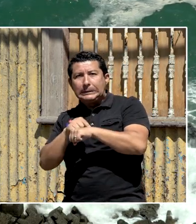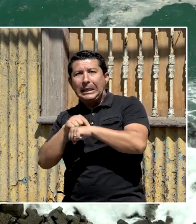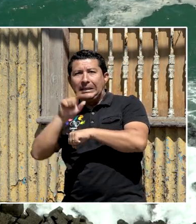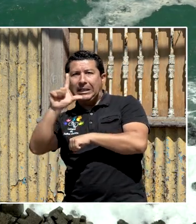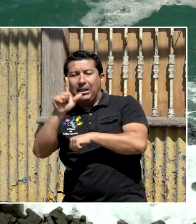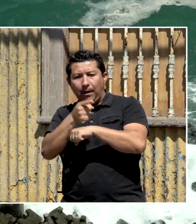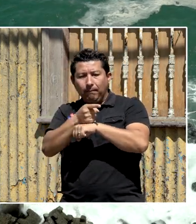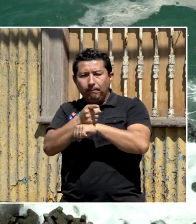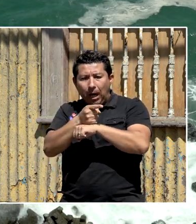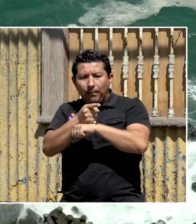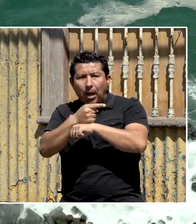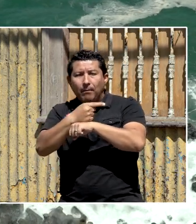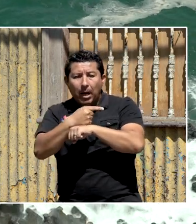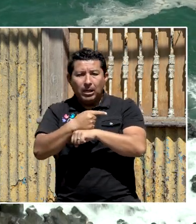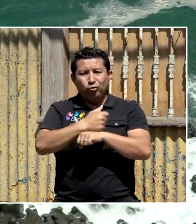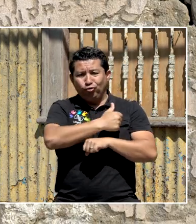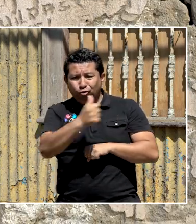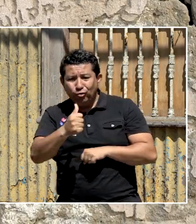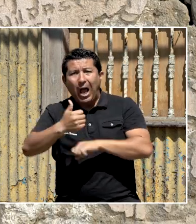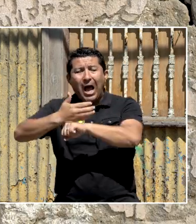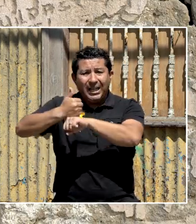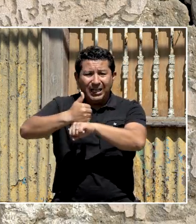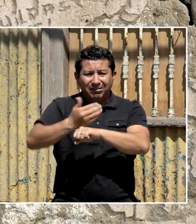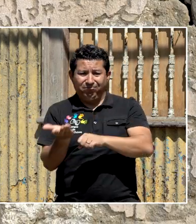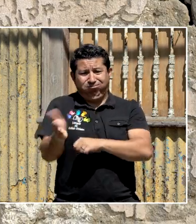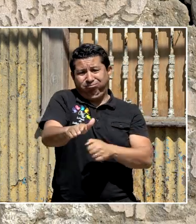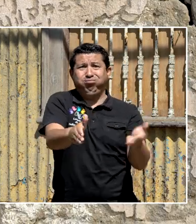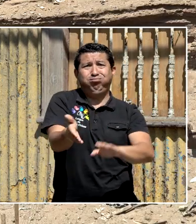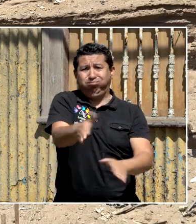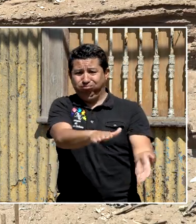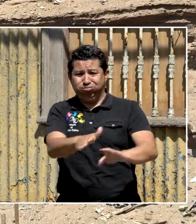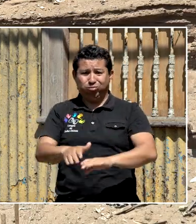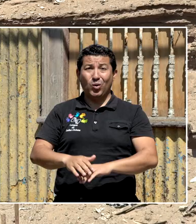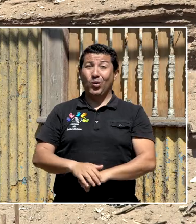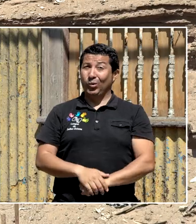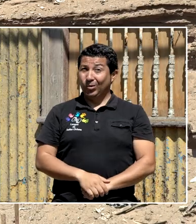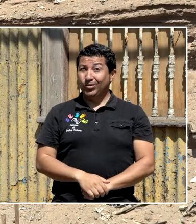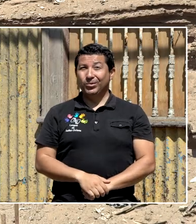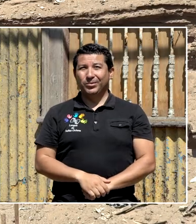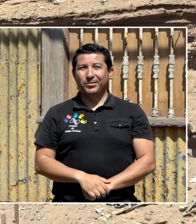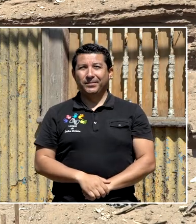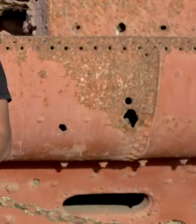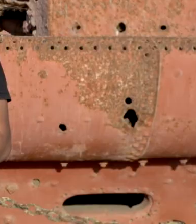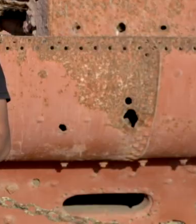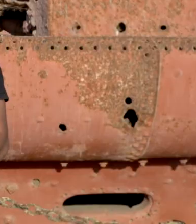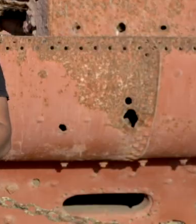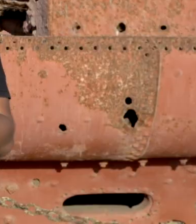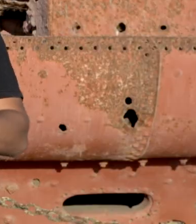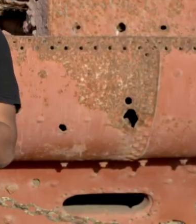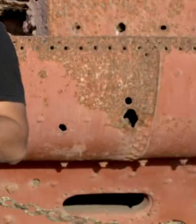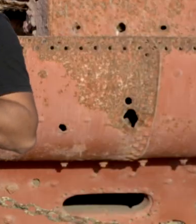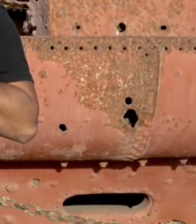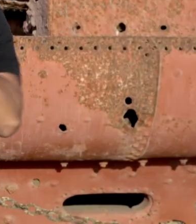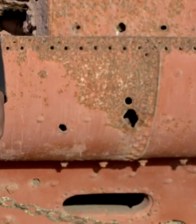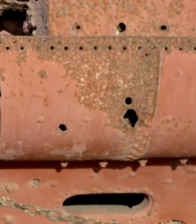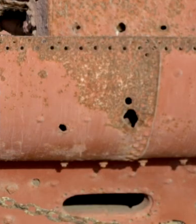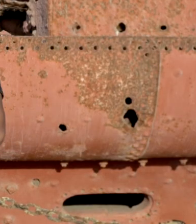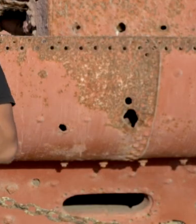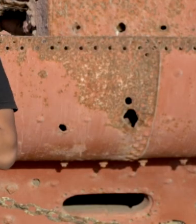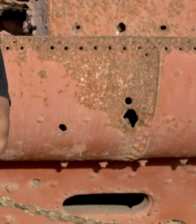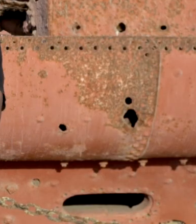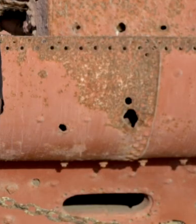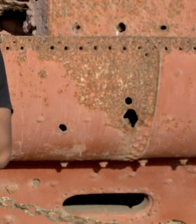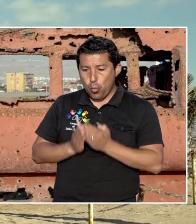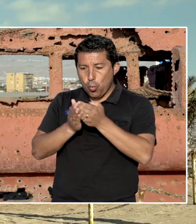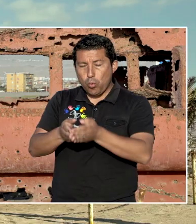solo bastaron siete minutos para que arica quedara en el suelo tal fue la fuerza del